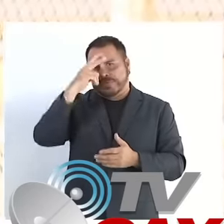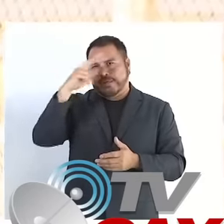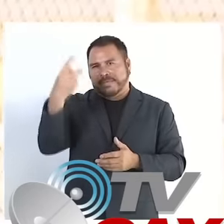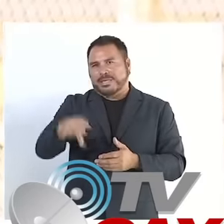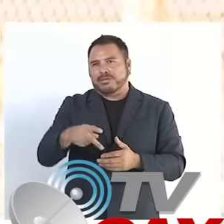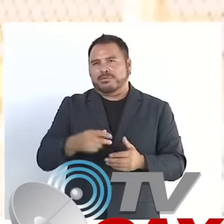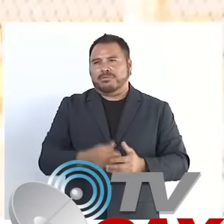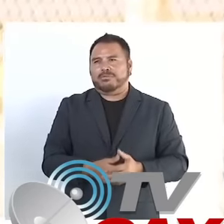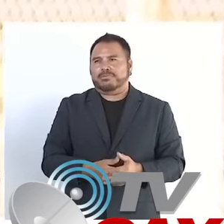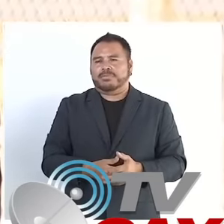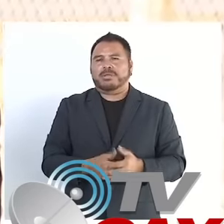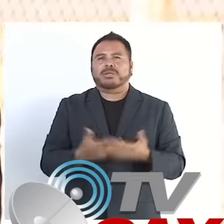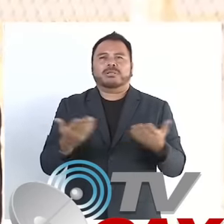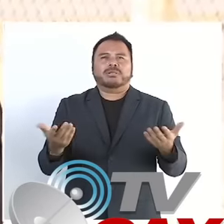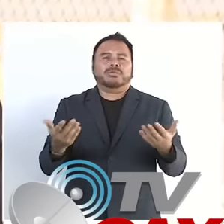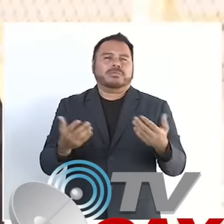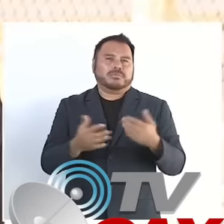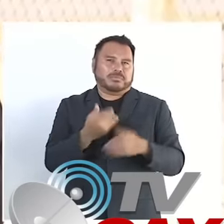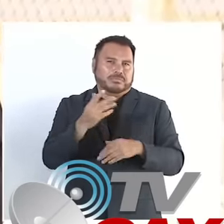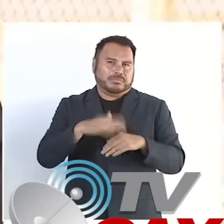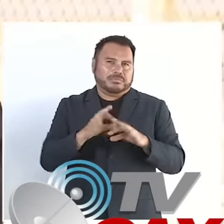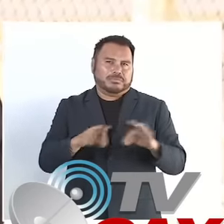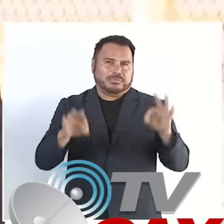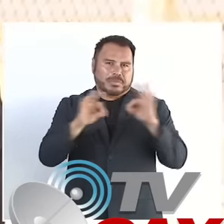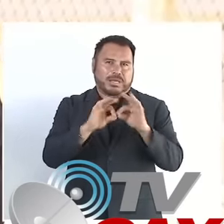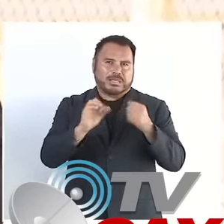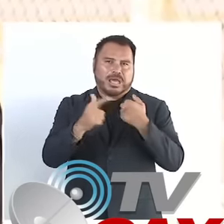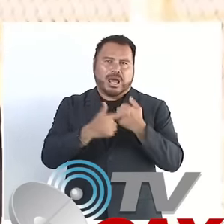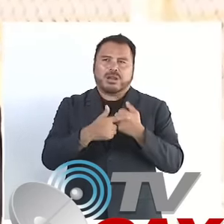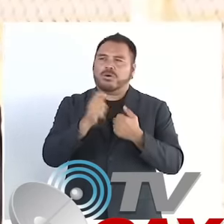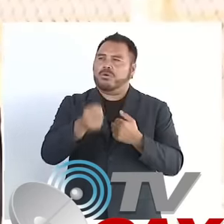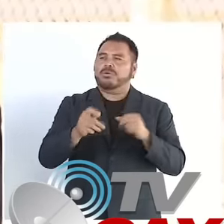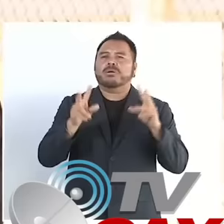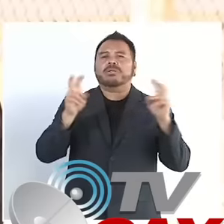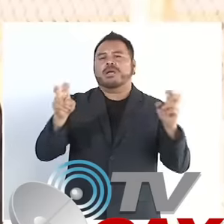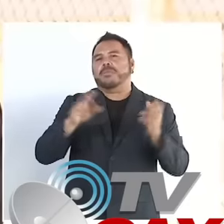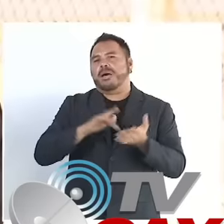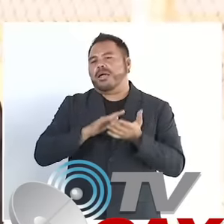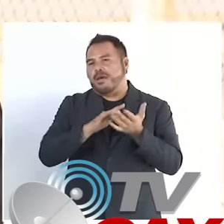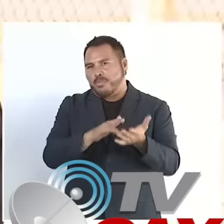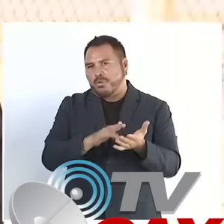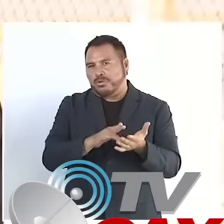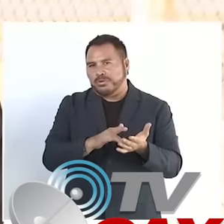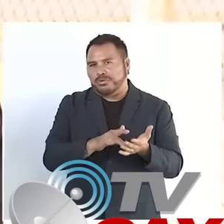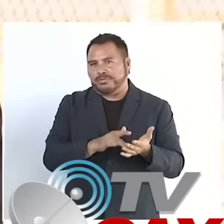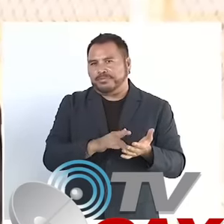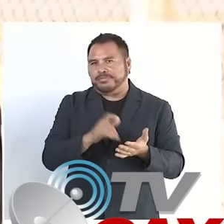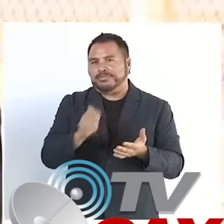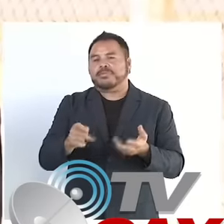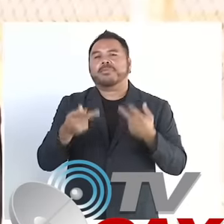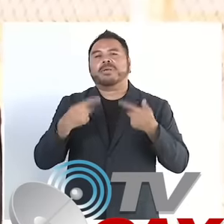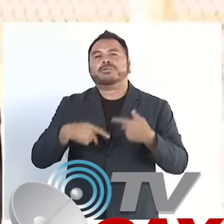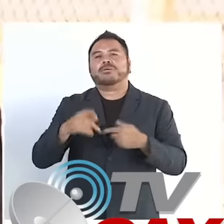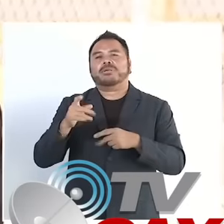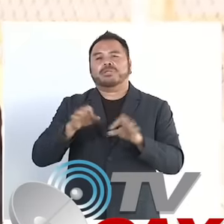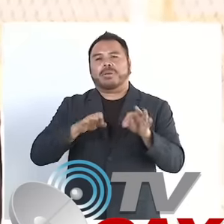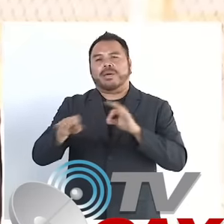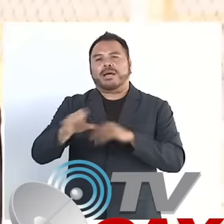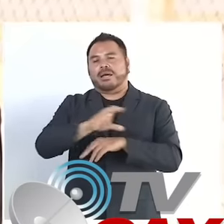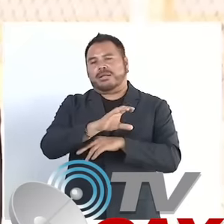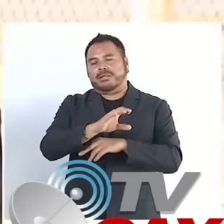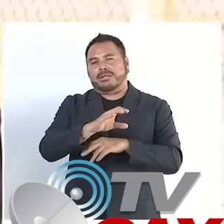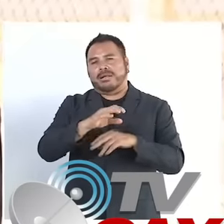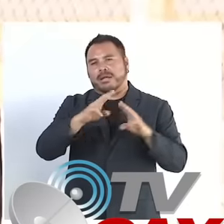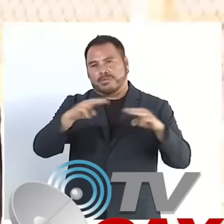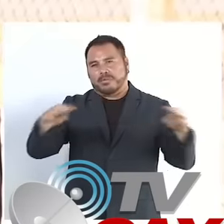México, sobre todo algo que tiene que ver con el apoyo de los pescadores